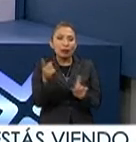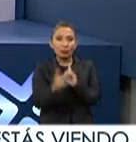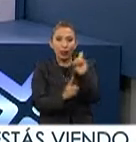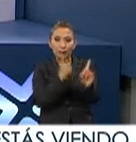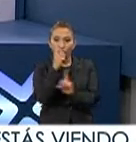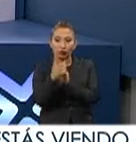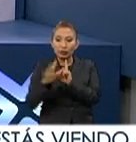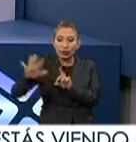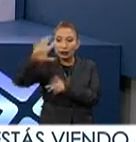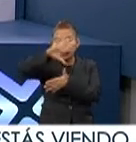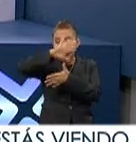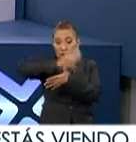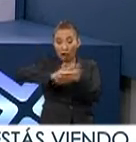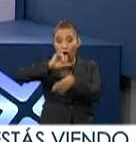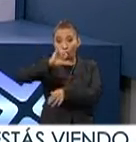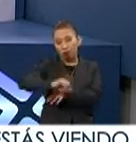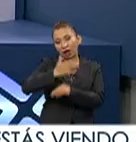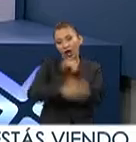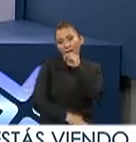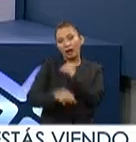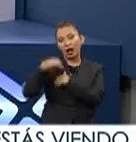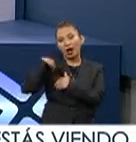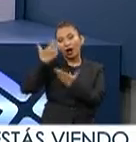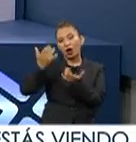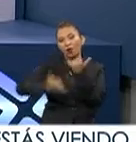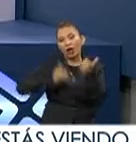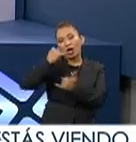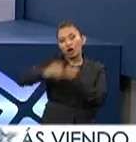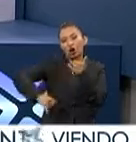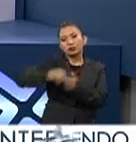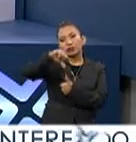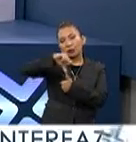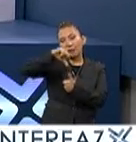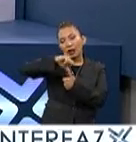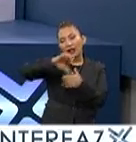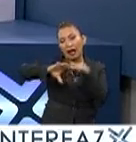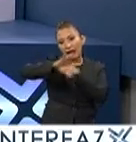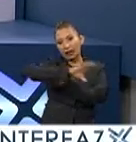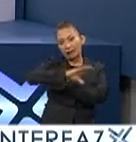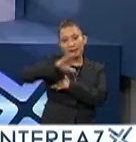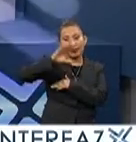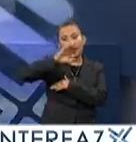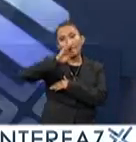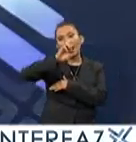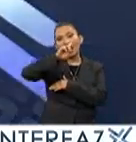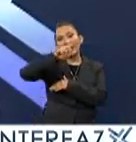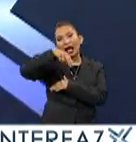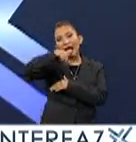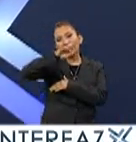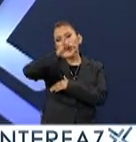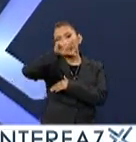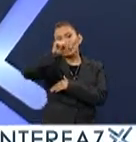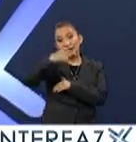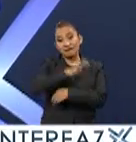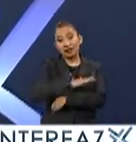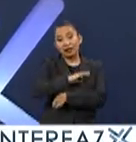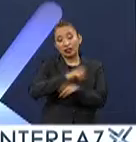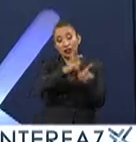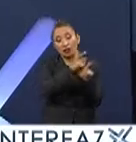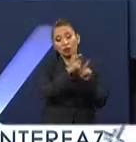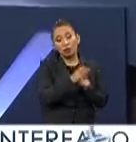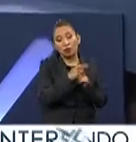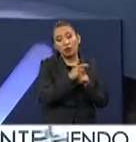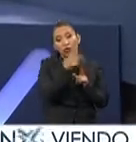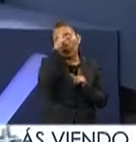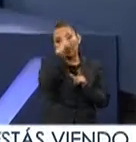deporte continental. Hoy acaban los Juegos Centroamericanos y del Caribe de Barranquilla 2018. Por cierto, una felicitación a la delegación